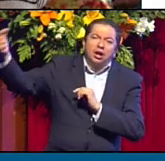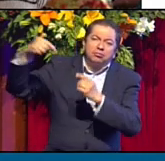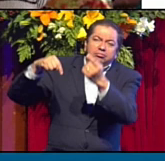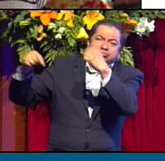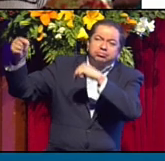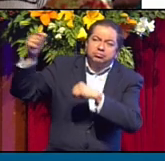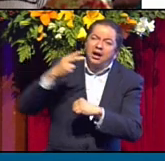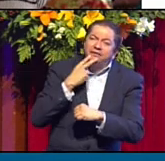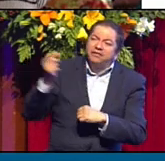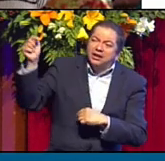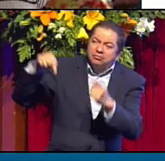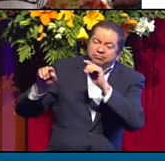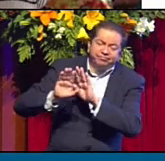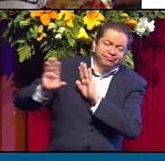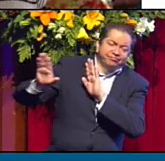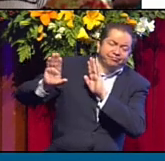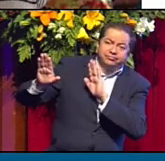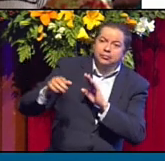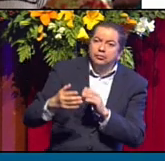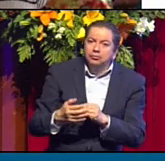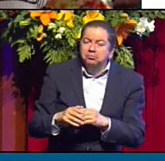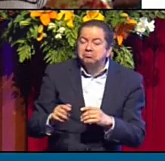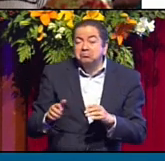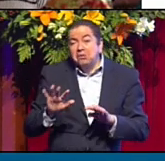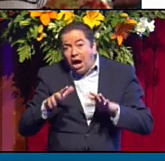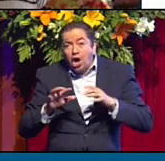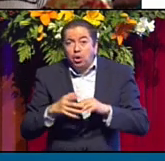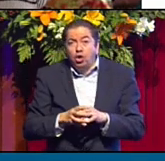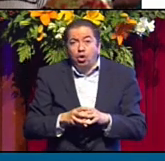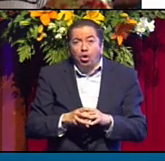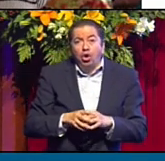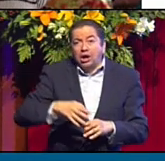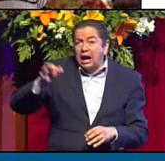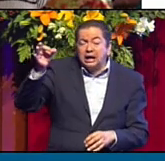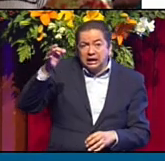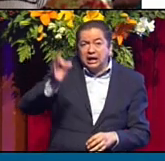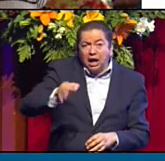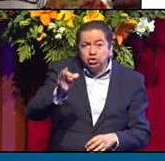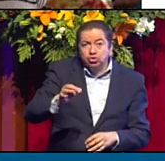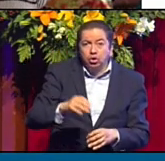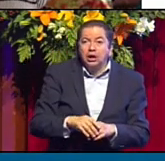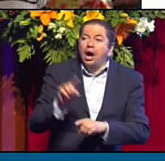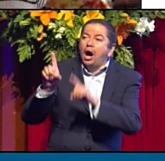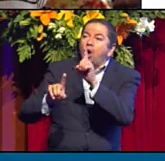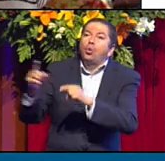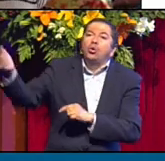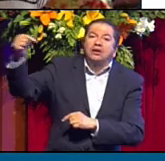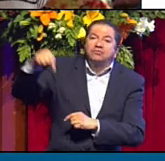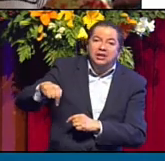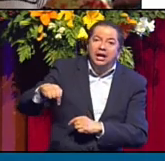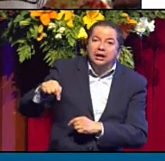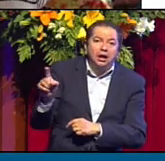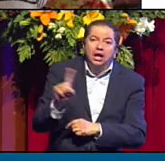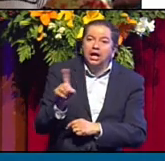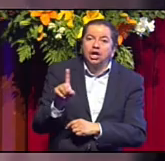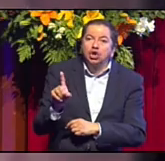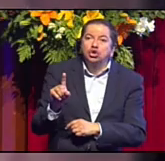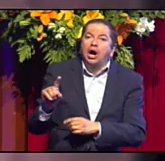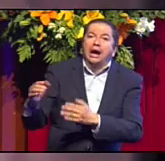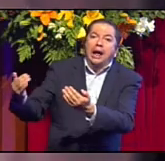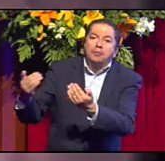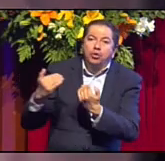nuestras comunas o a nuestro país. Y podemos tener razones. Muchos de ellos han venido y no han estado a la altura del apoyo